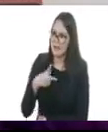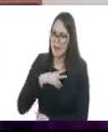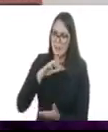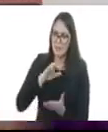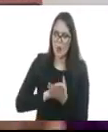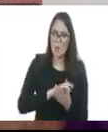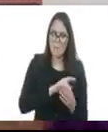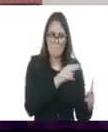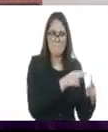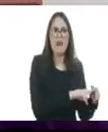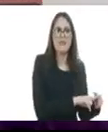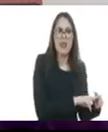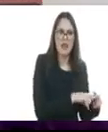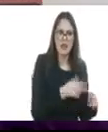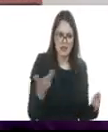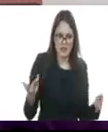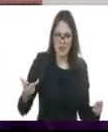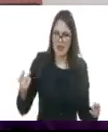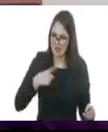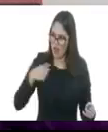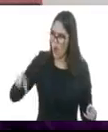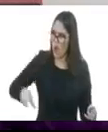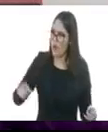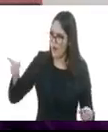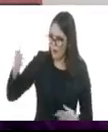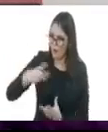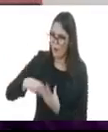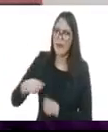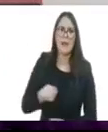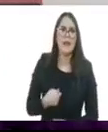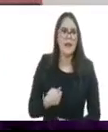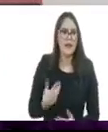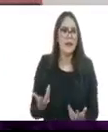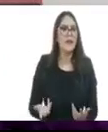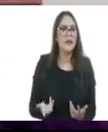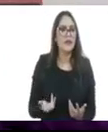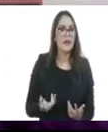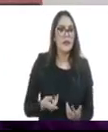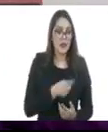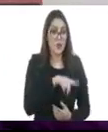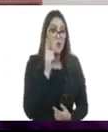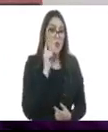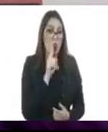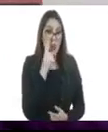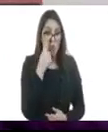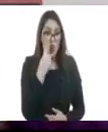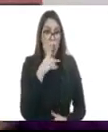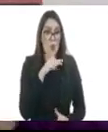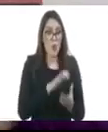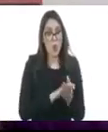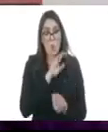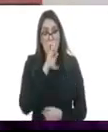la única mujer que es viuda del Frente Popular Francisco Villa,